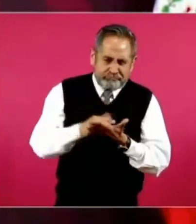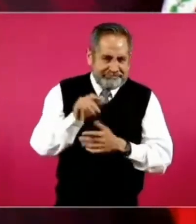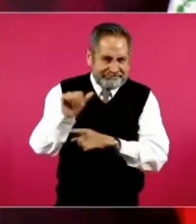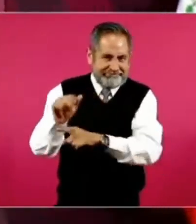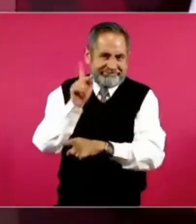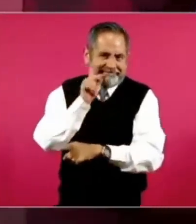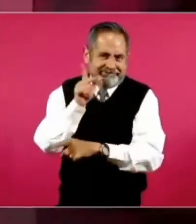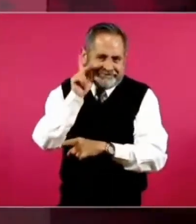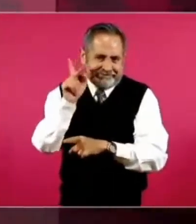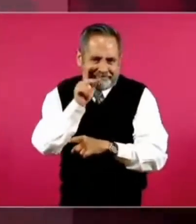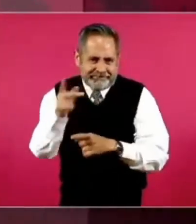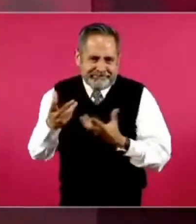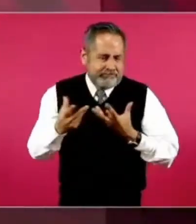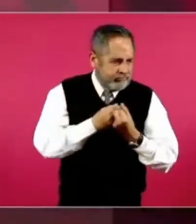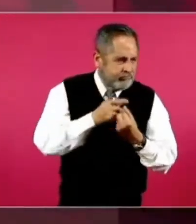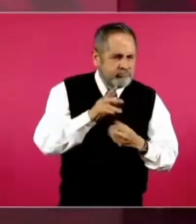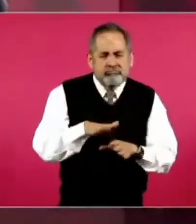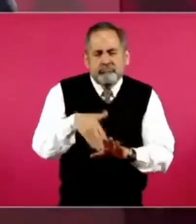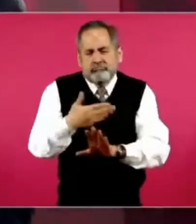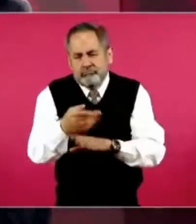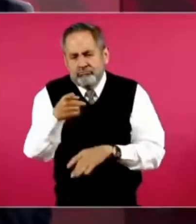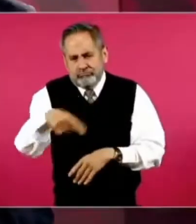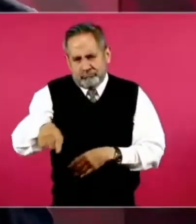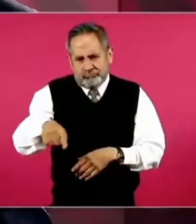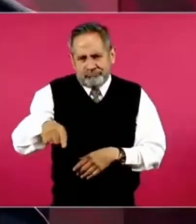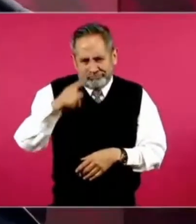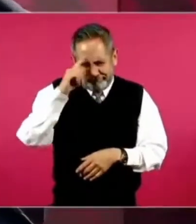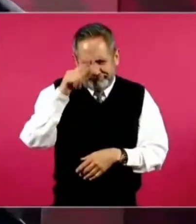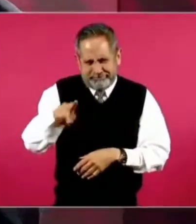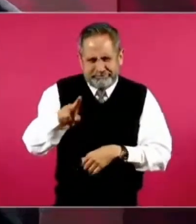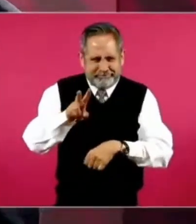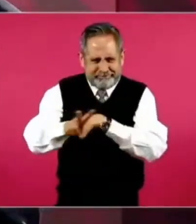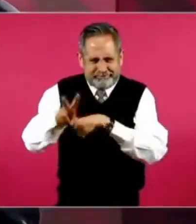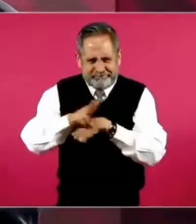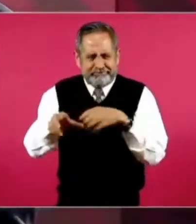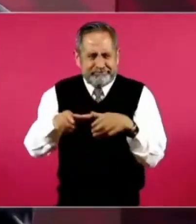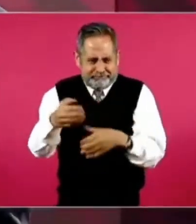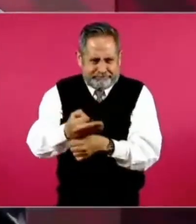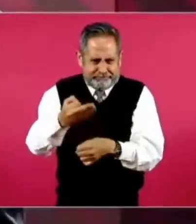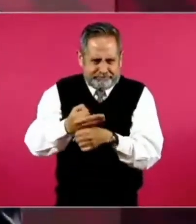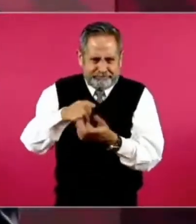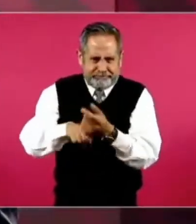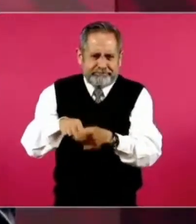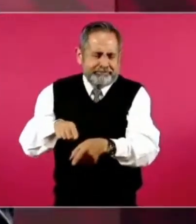a la condena a las autoridades actuales de